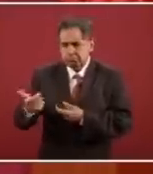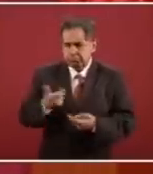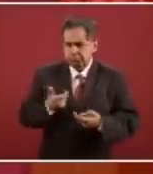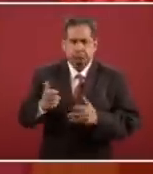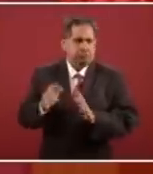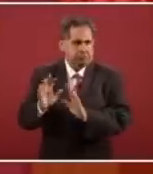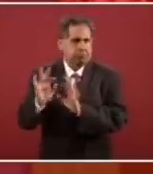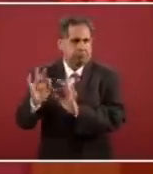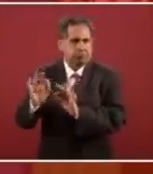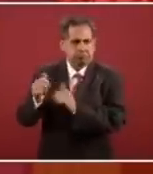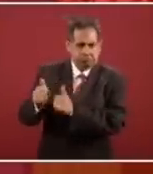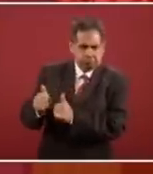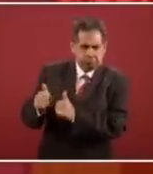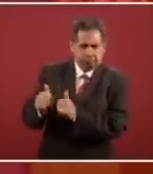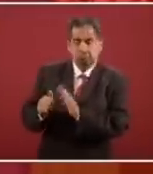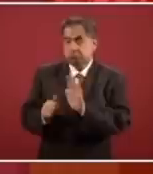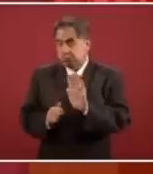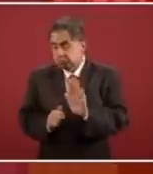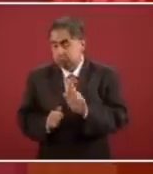así también